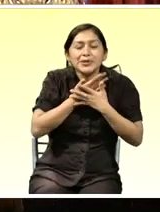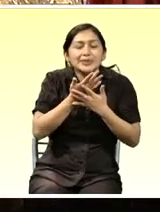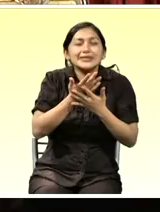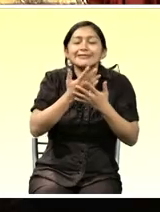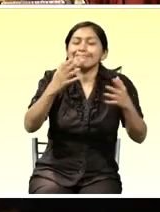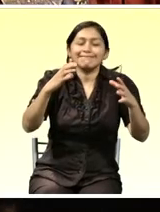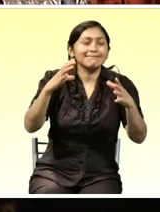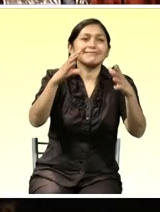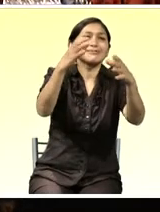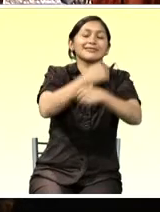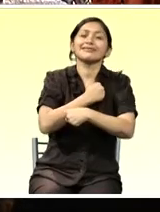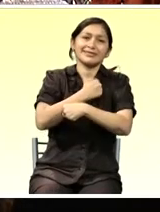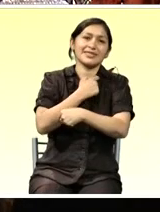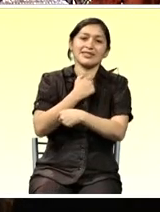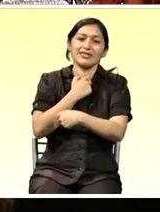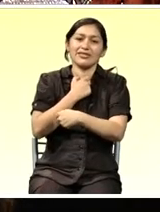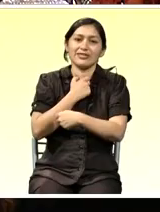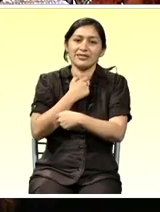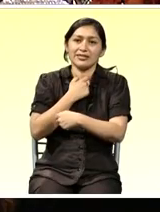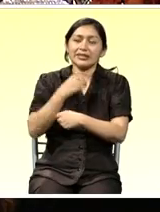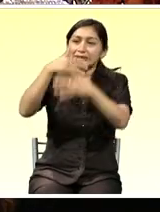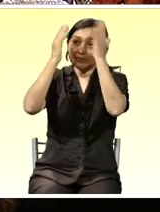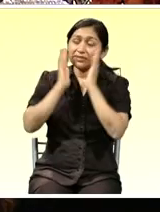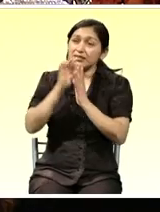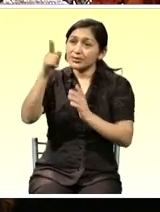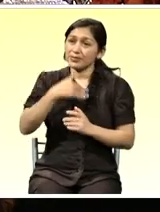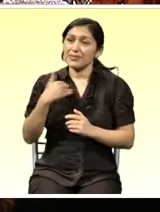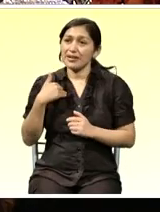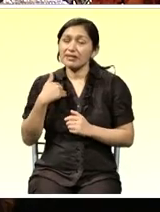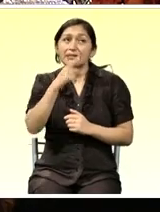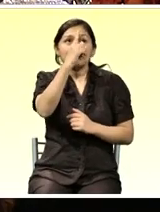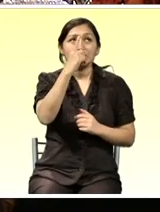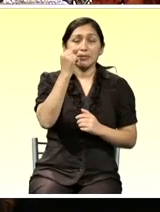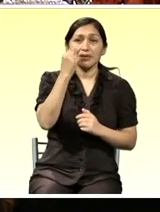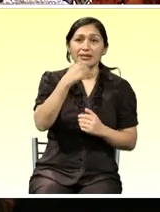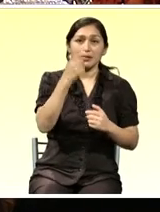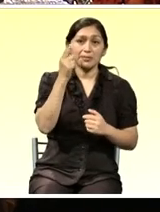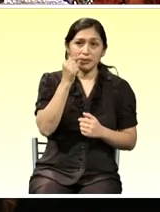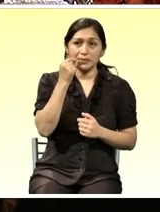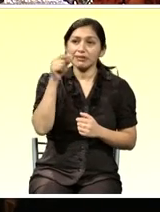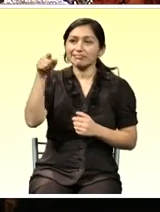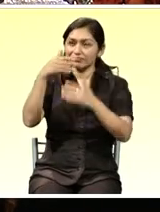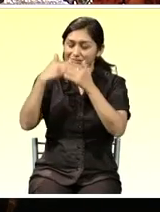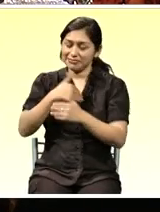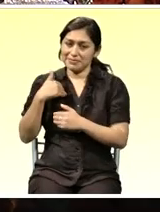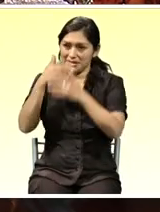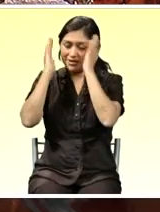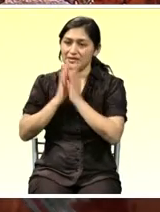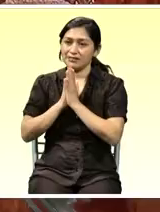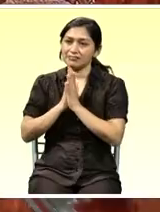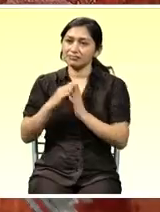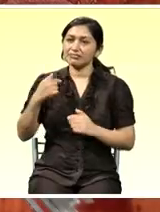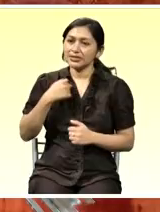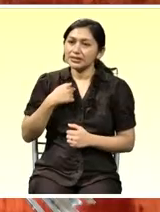padre, tú eres mi madre. Bendíceme tú también. No merezco ser tu